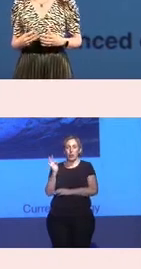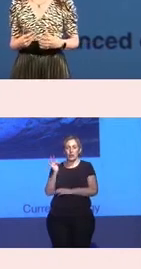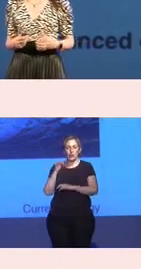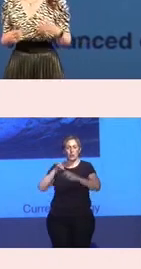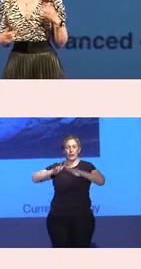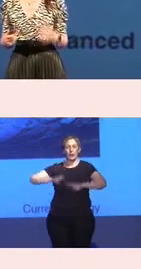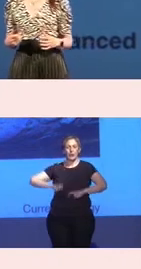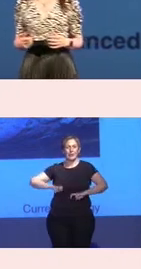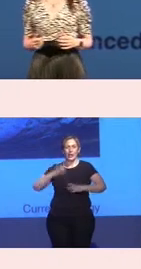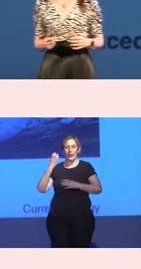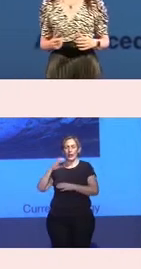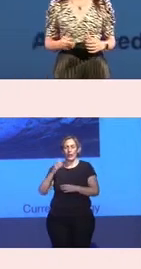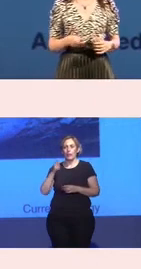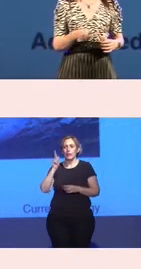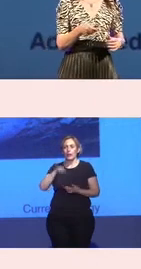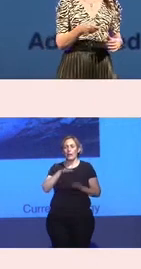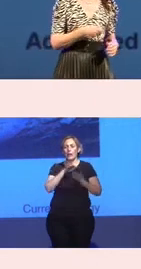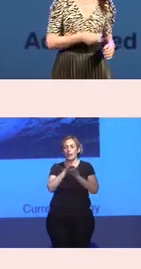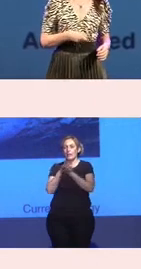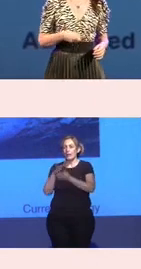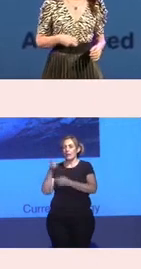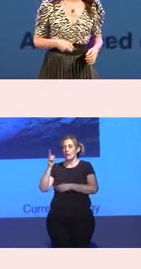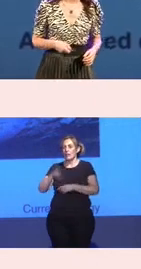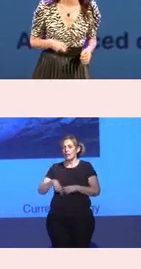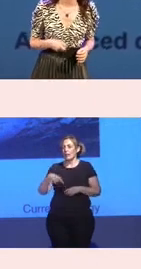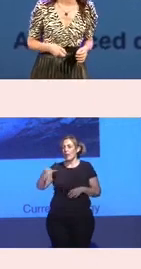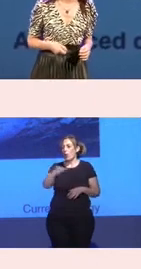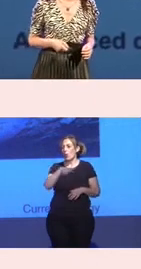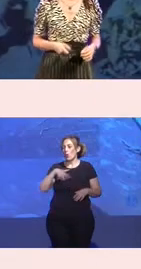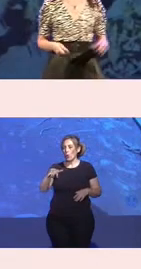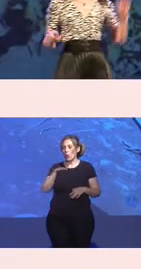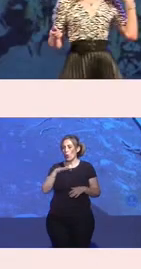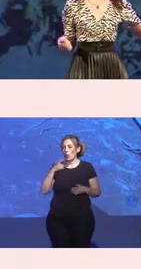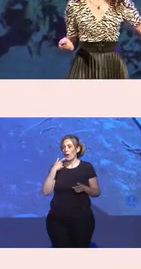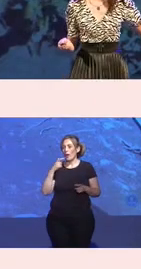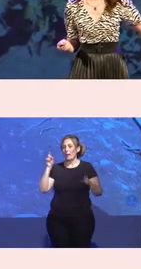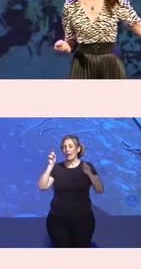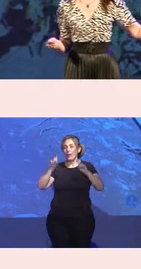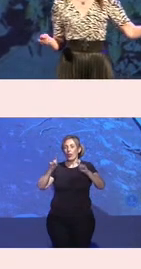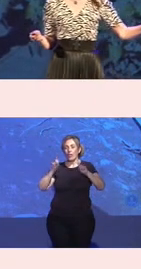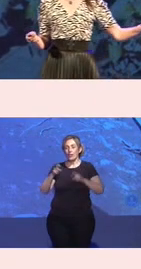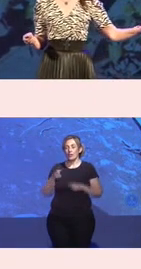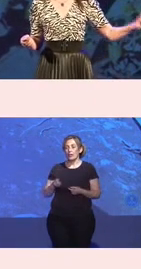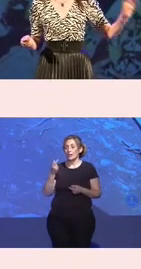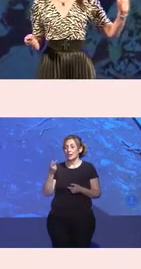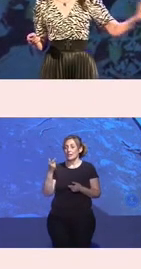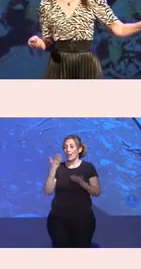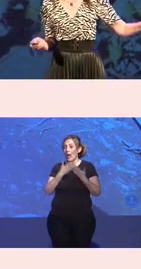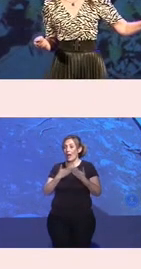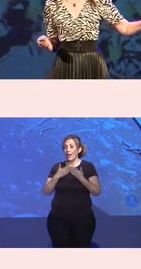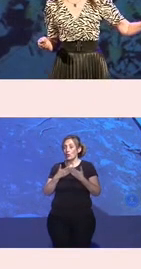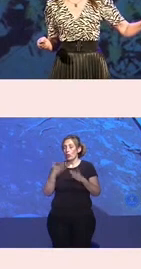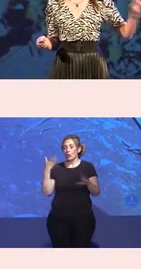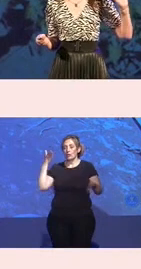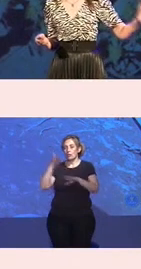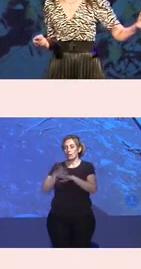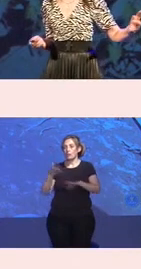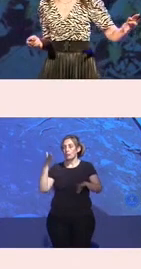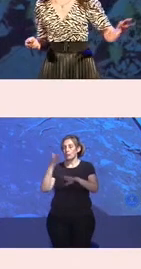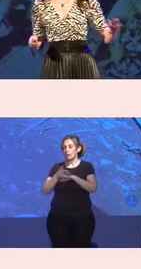científica las granjas de cadáveres son también lugares de docencia cada año miles de estudiantes Se forman en estas